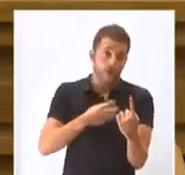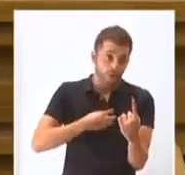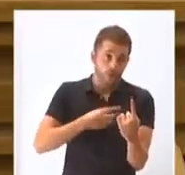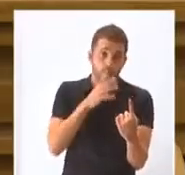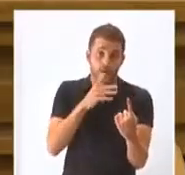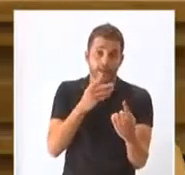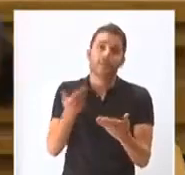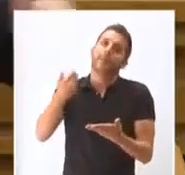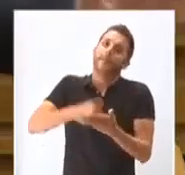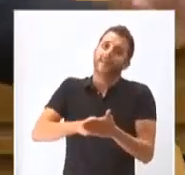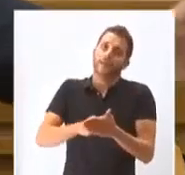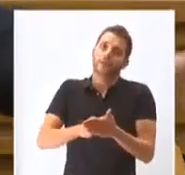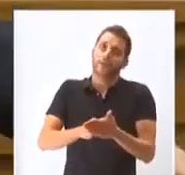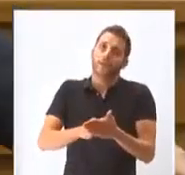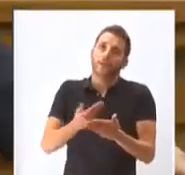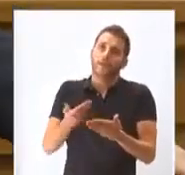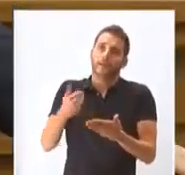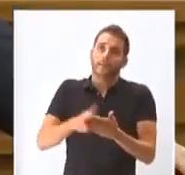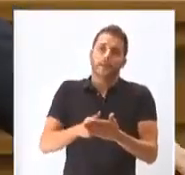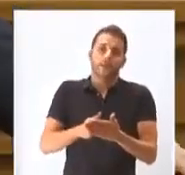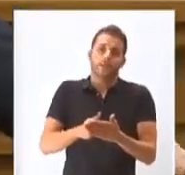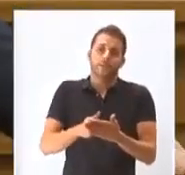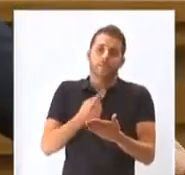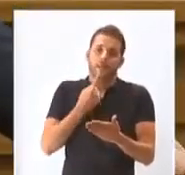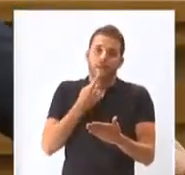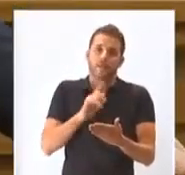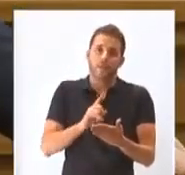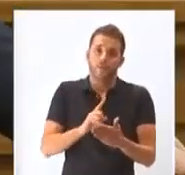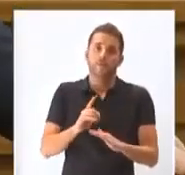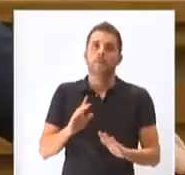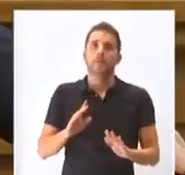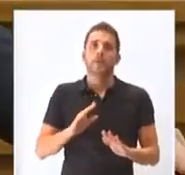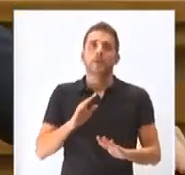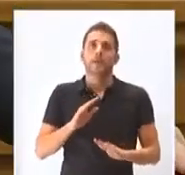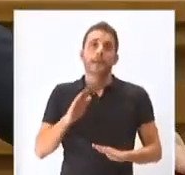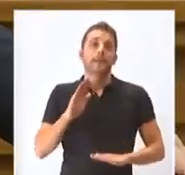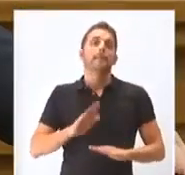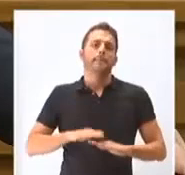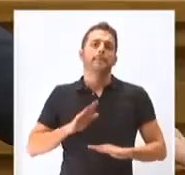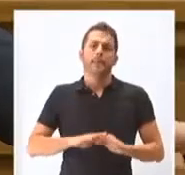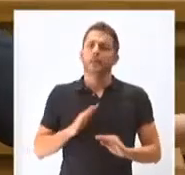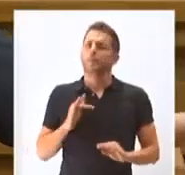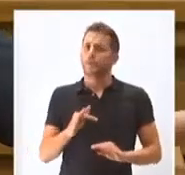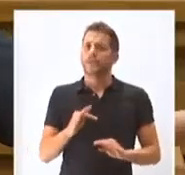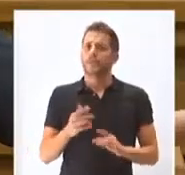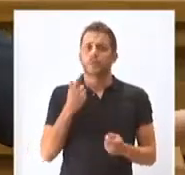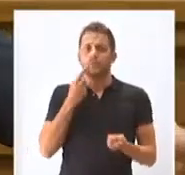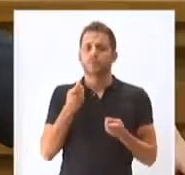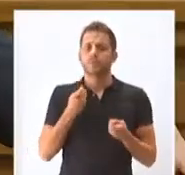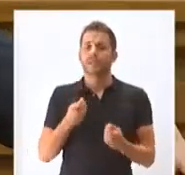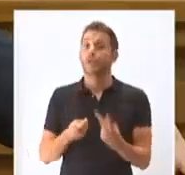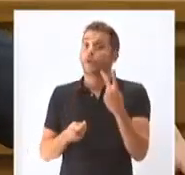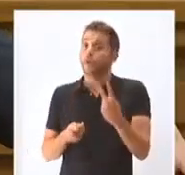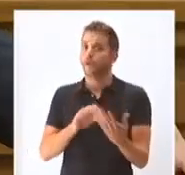no puedo decir porque quiero conseguir más pero como mínimo vamos a ir muy bien vamos a salir bien parados en esta negociación al menos con dos centros